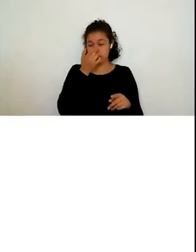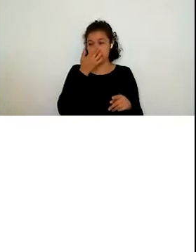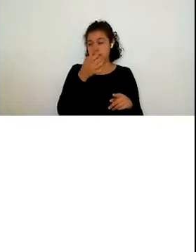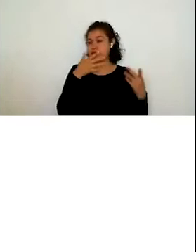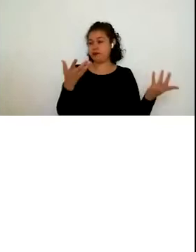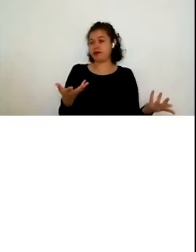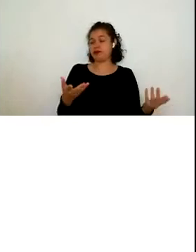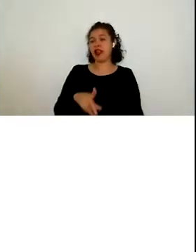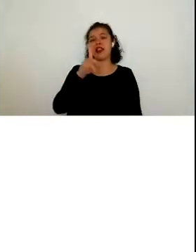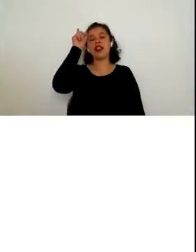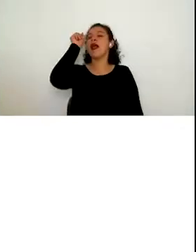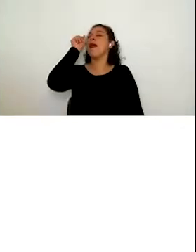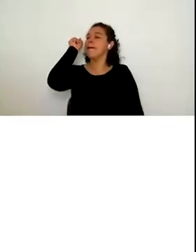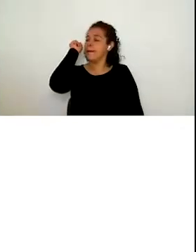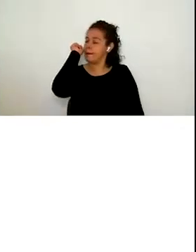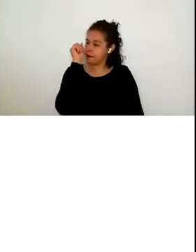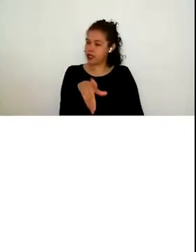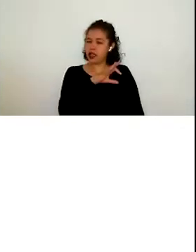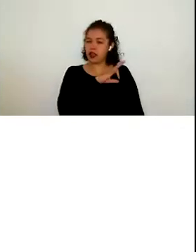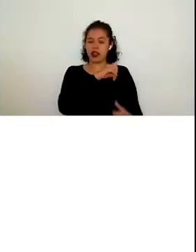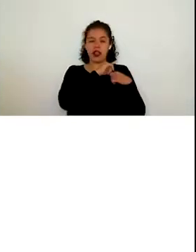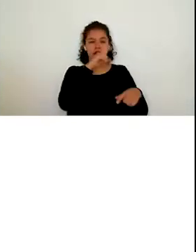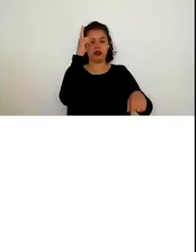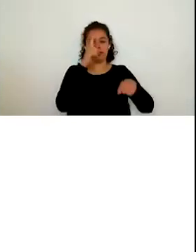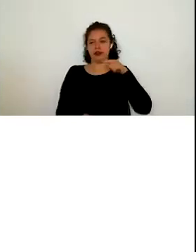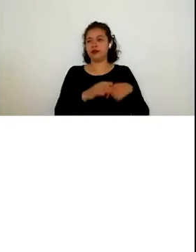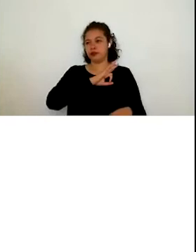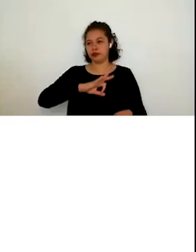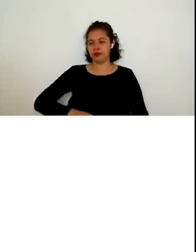entonces también podrá ser una causa de remoción del cargo de patronato.